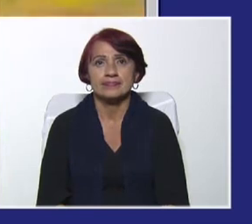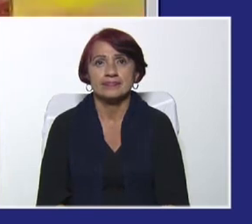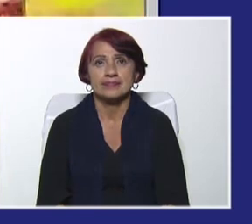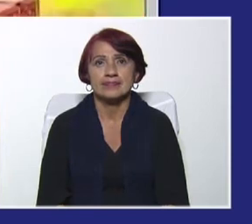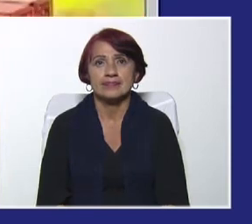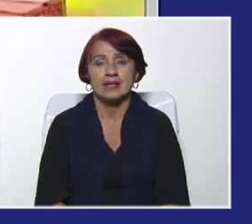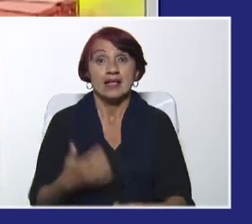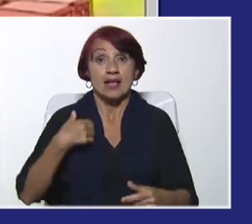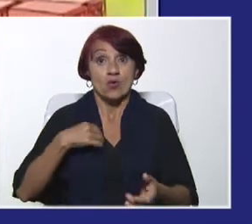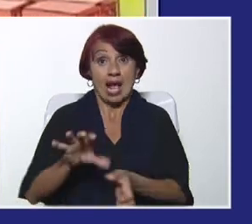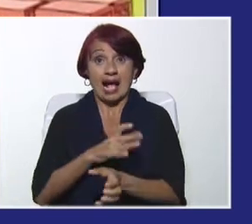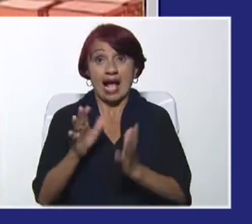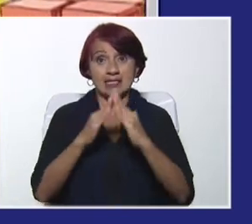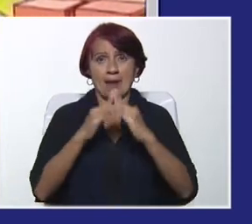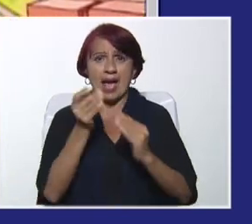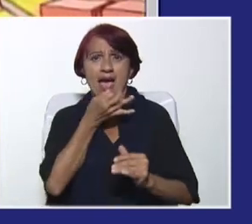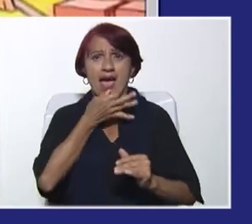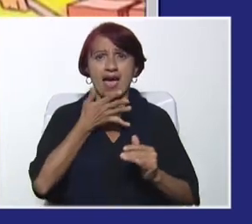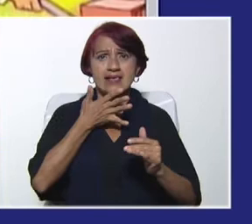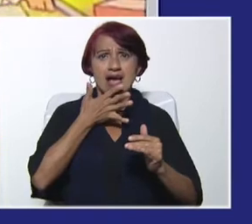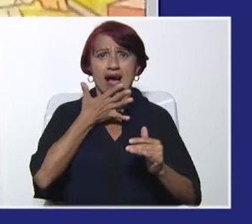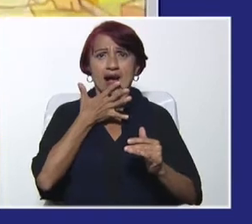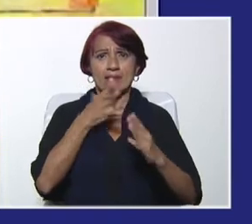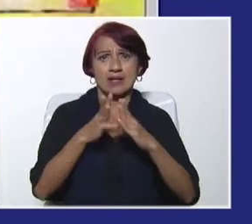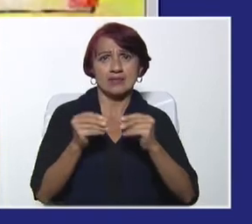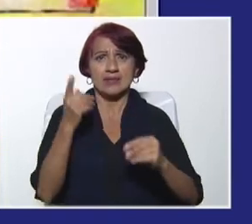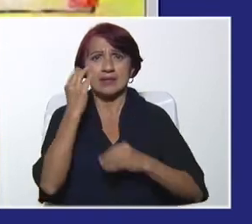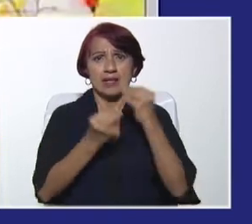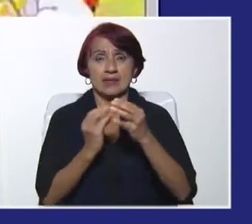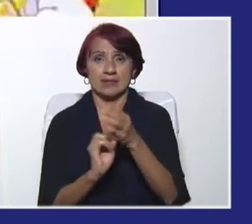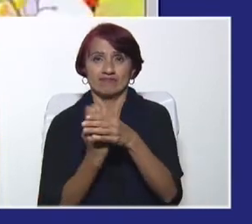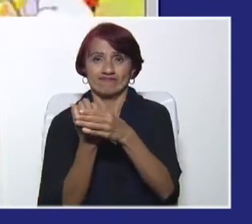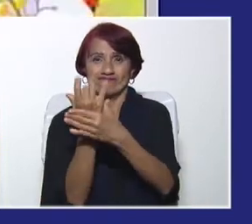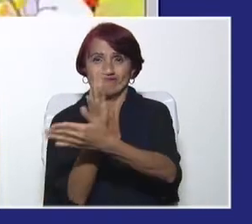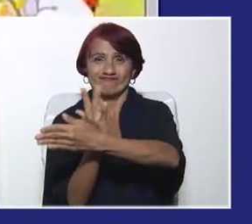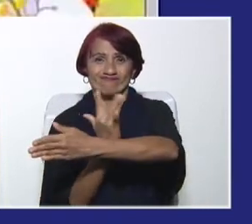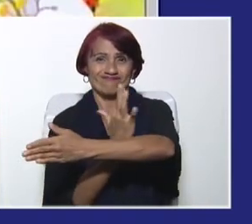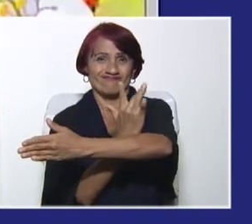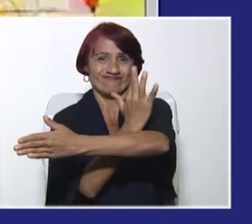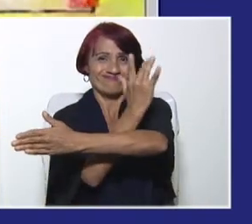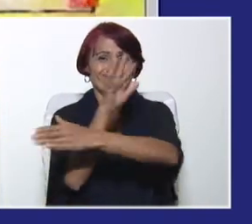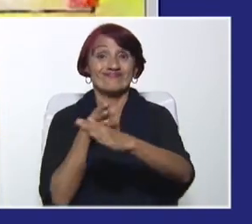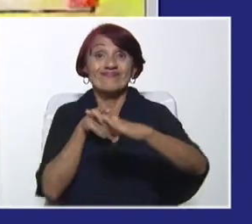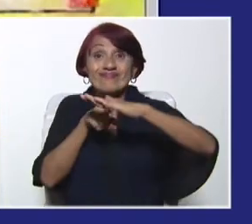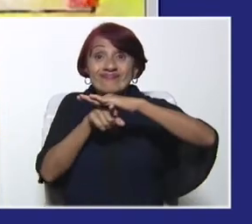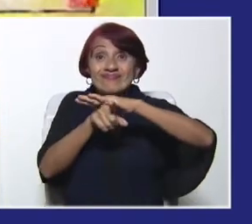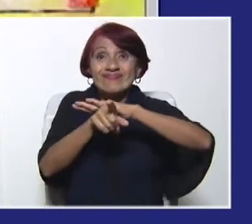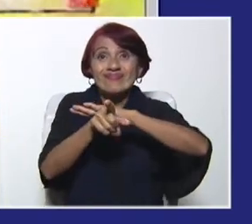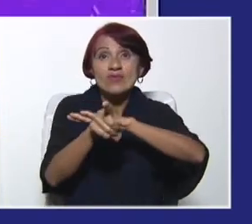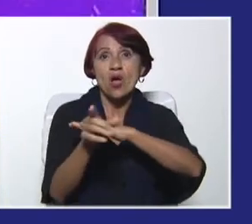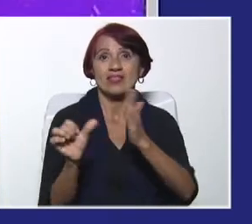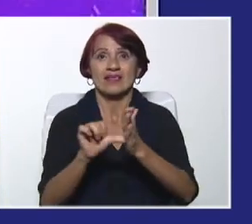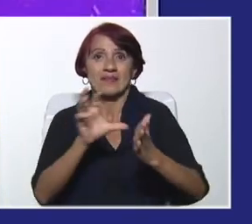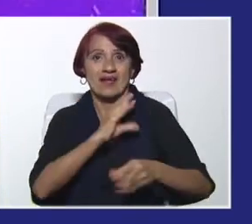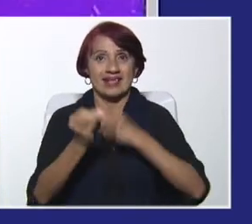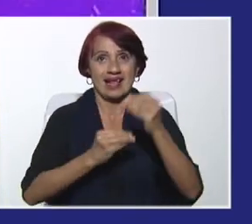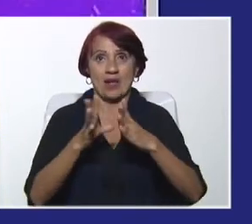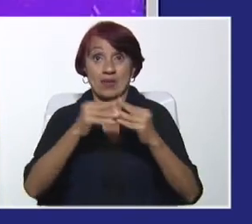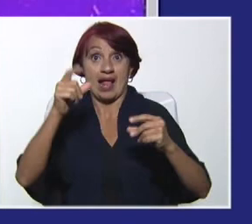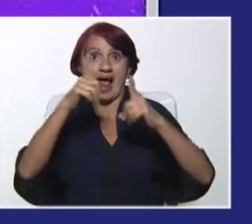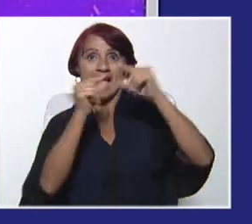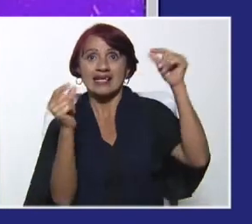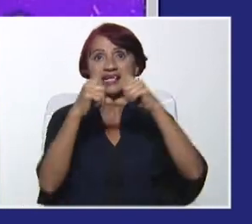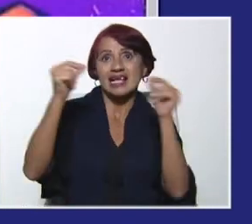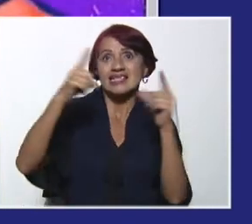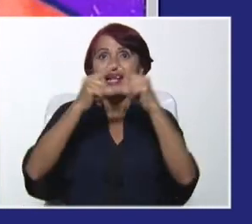Quiero comprar para ti una casa bella que tenga lirios y claveles al entrar, donde se cojan